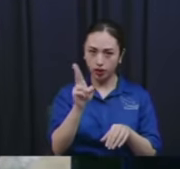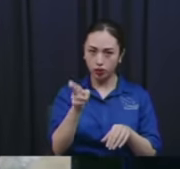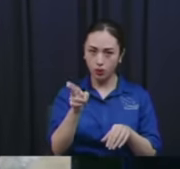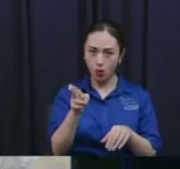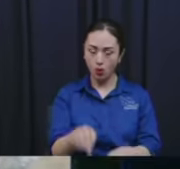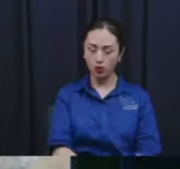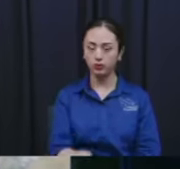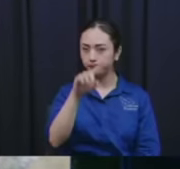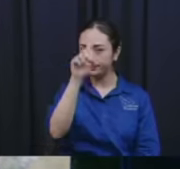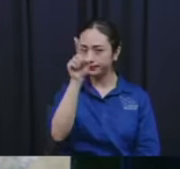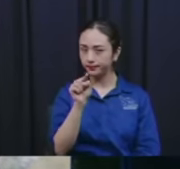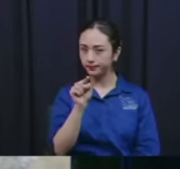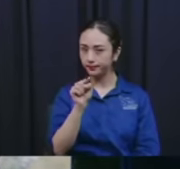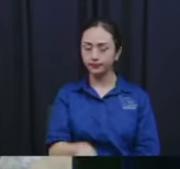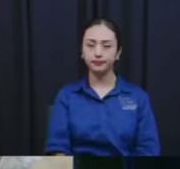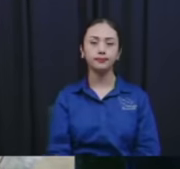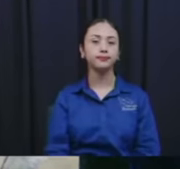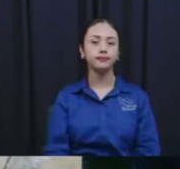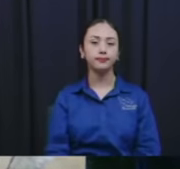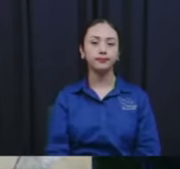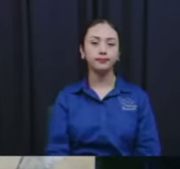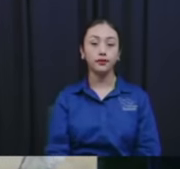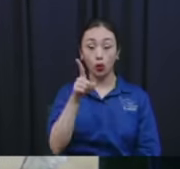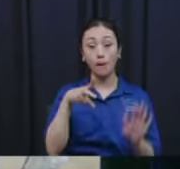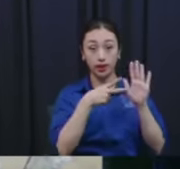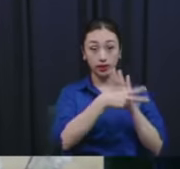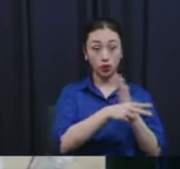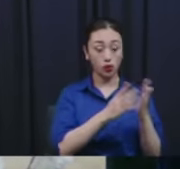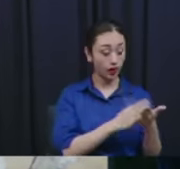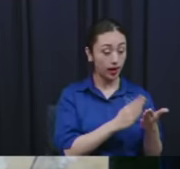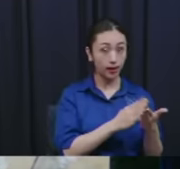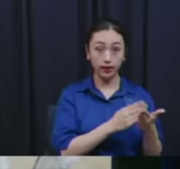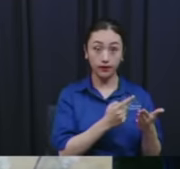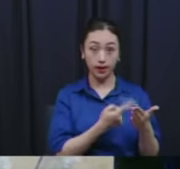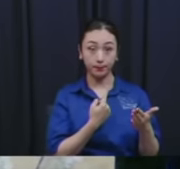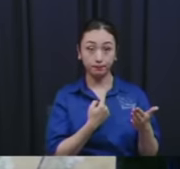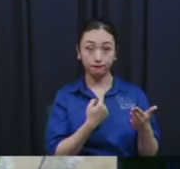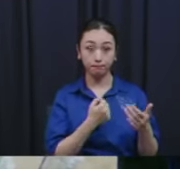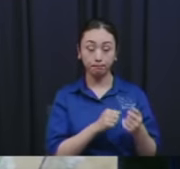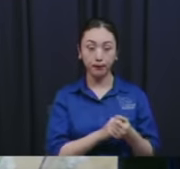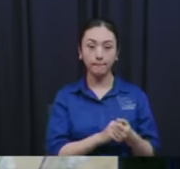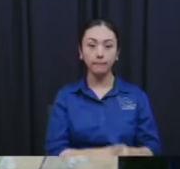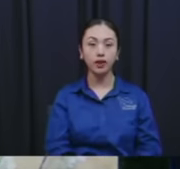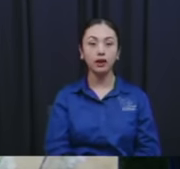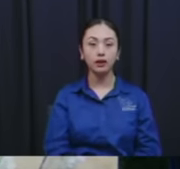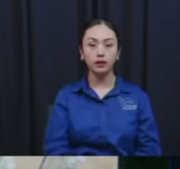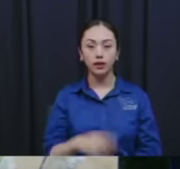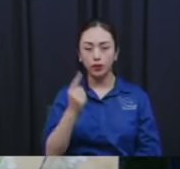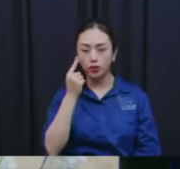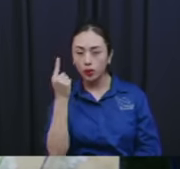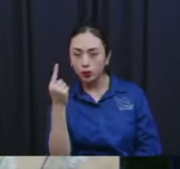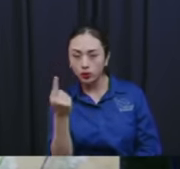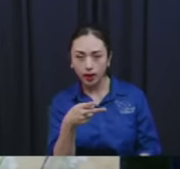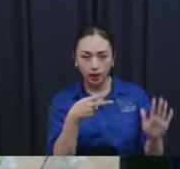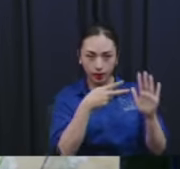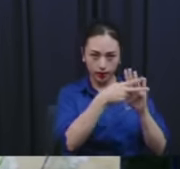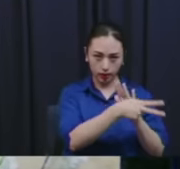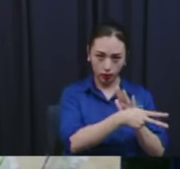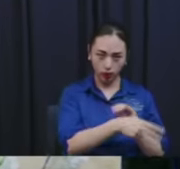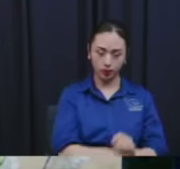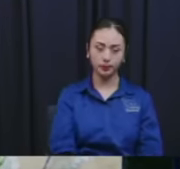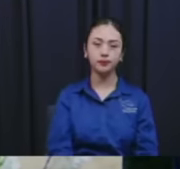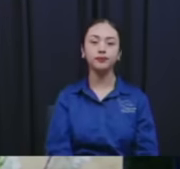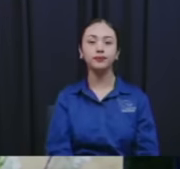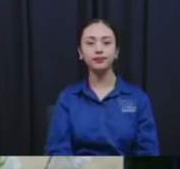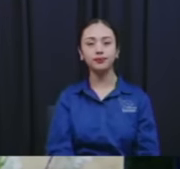mismo Dónde está eso me ayudan romanos qué ah no